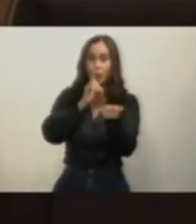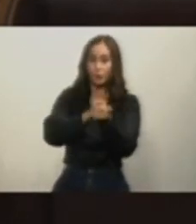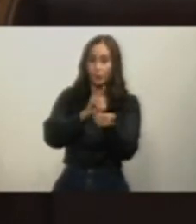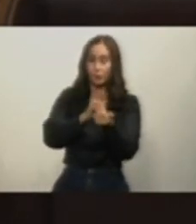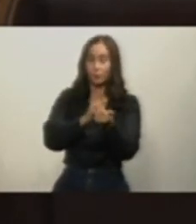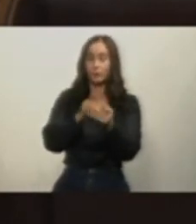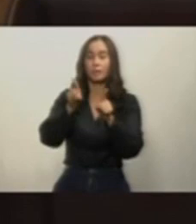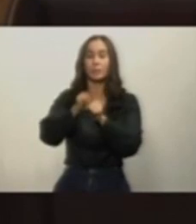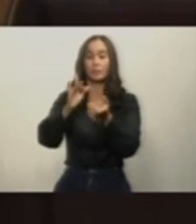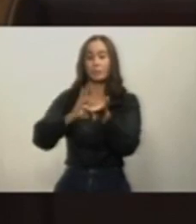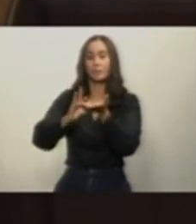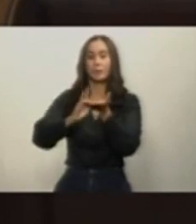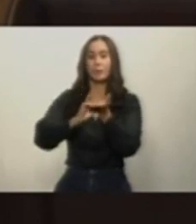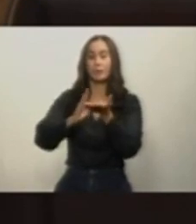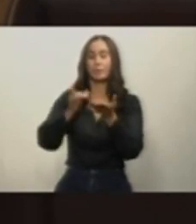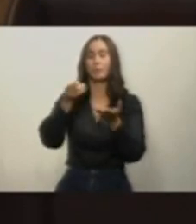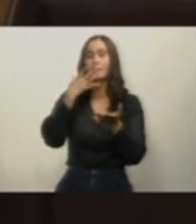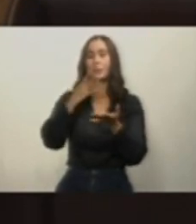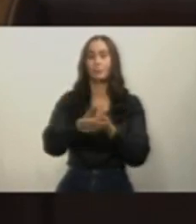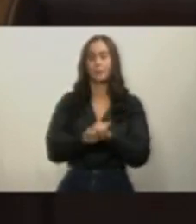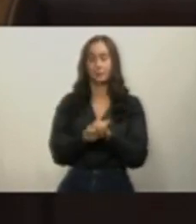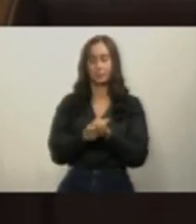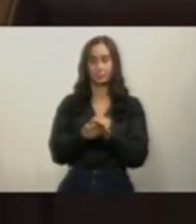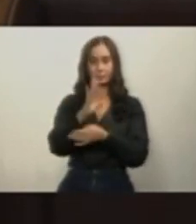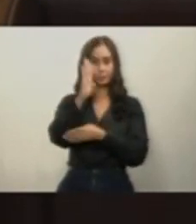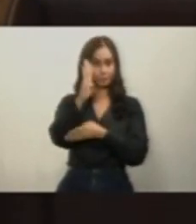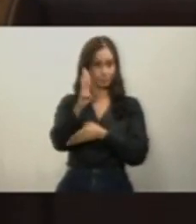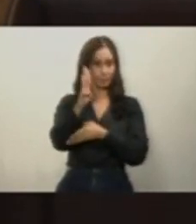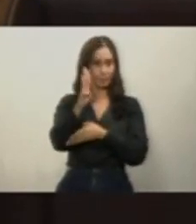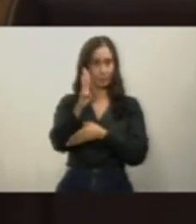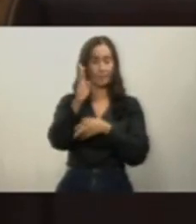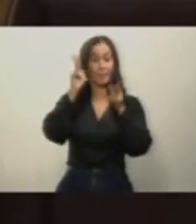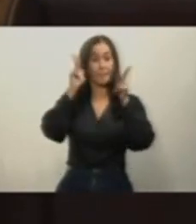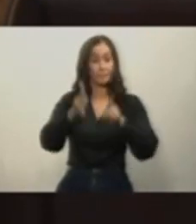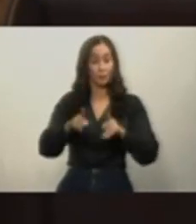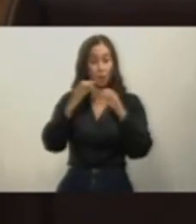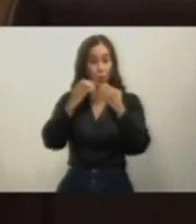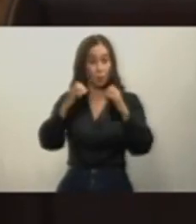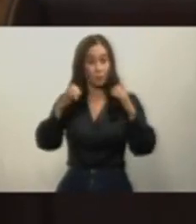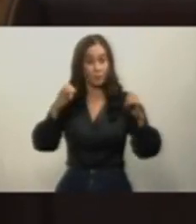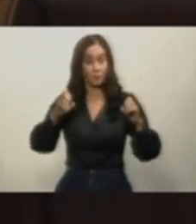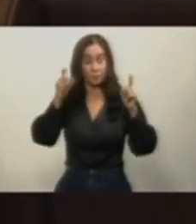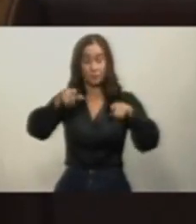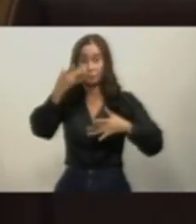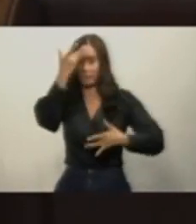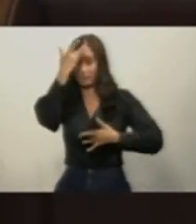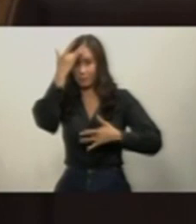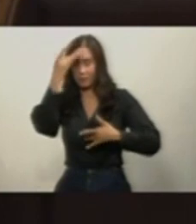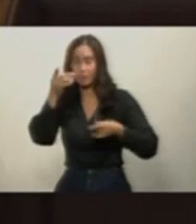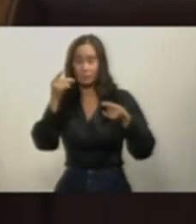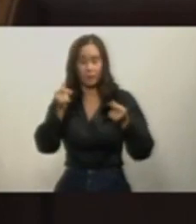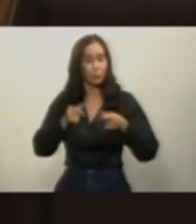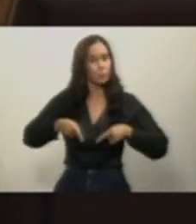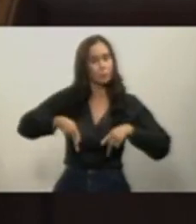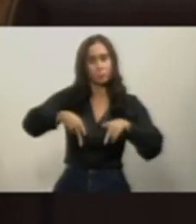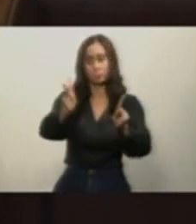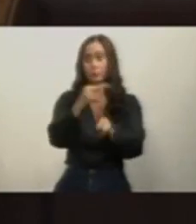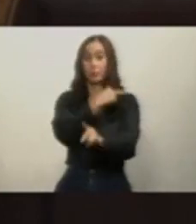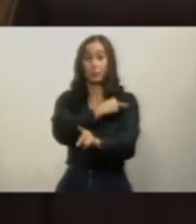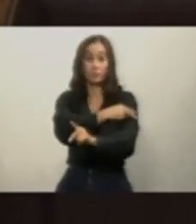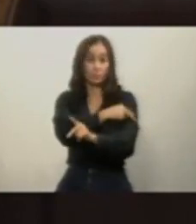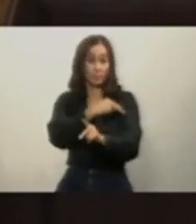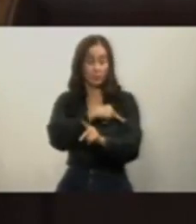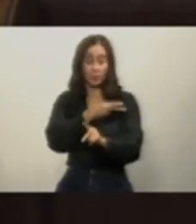farmacéutico personas con alguna emergencia médica que necesiten dirigirse a algún centro de salud